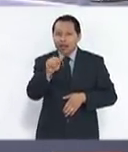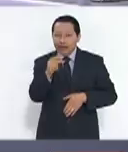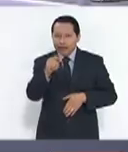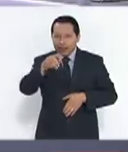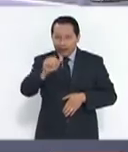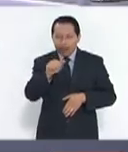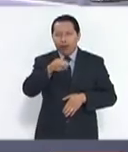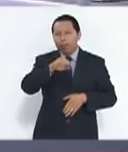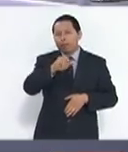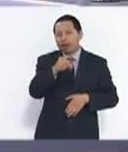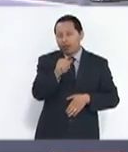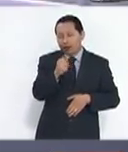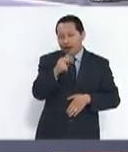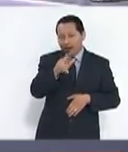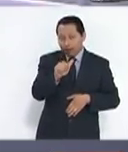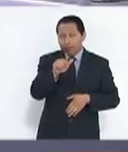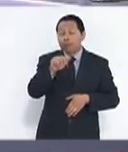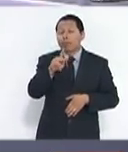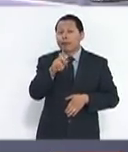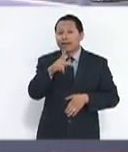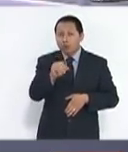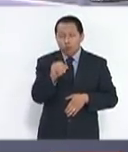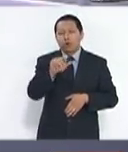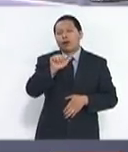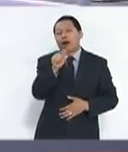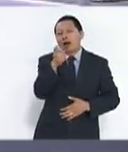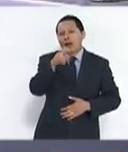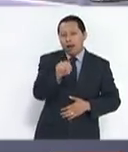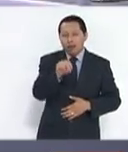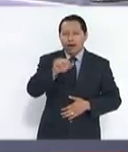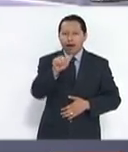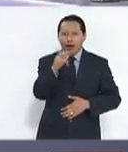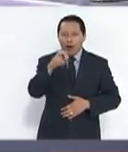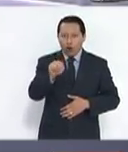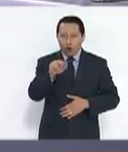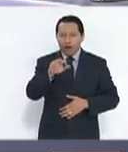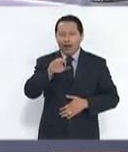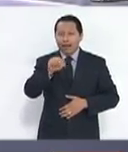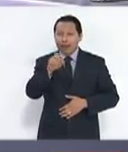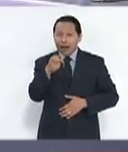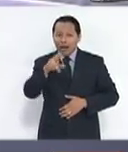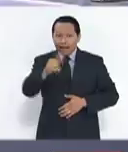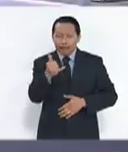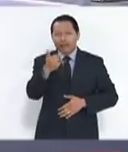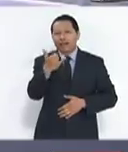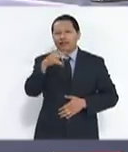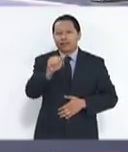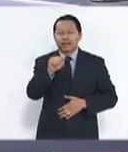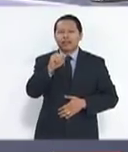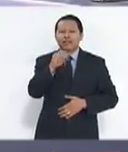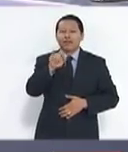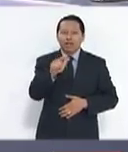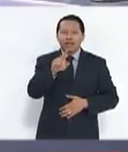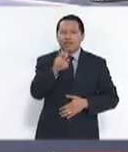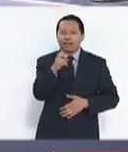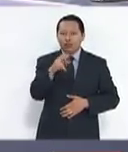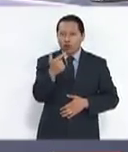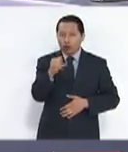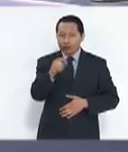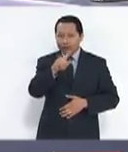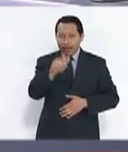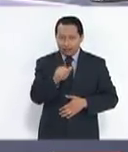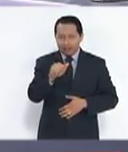Enrique Herrera, a Pedro Bautista, Alan Trejo, Aarón Flores, Nancy García, Isabel Alday, Víctor